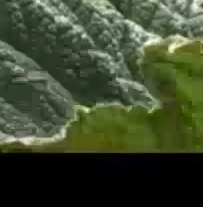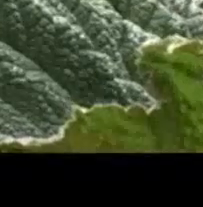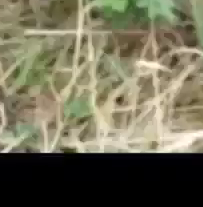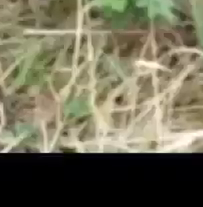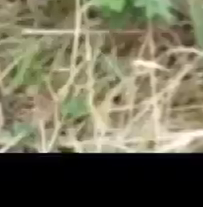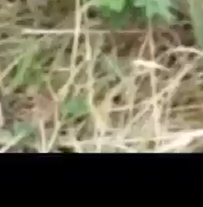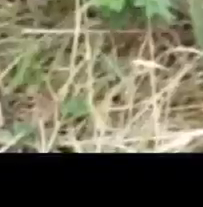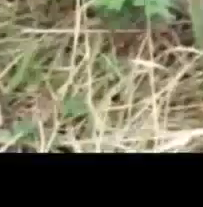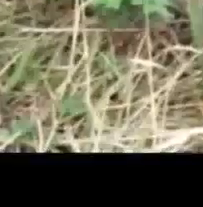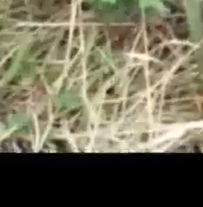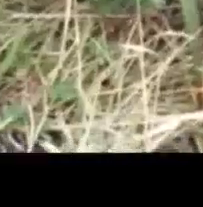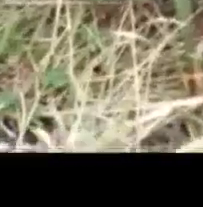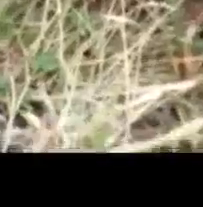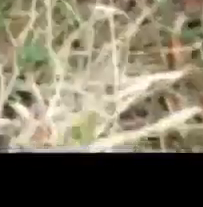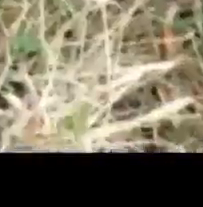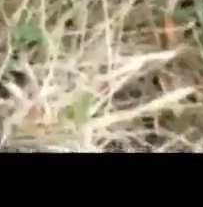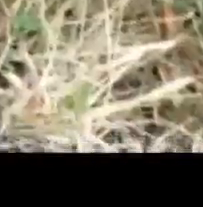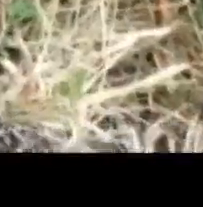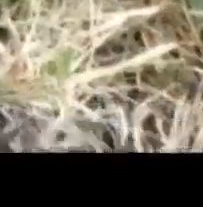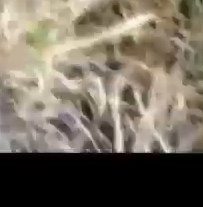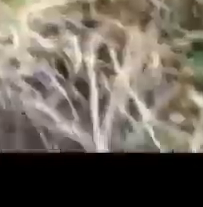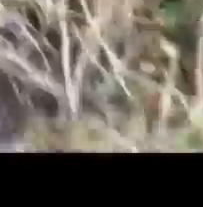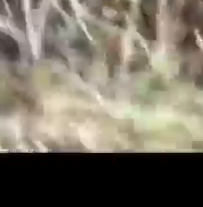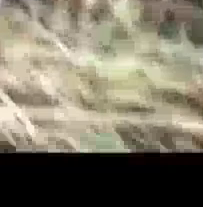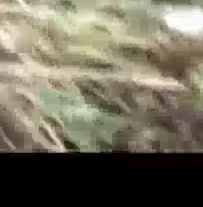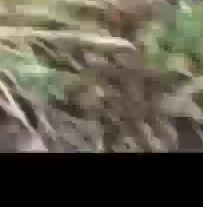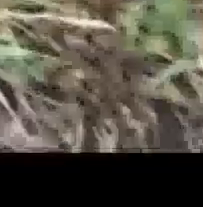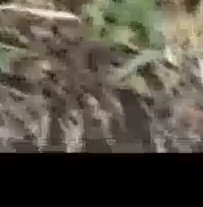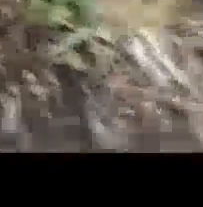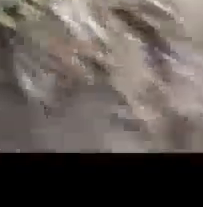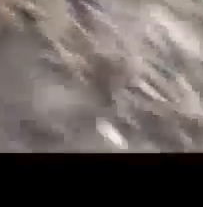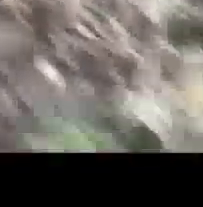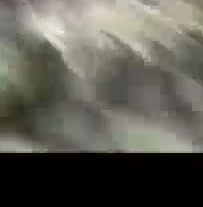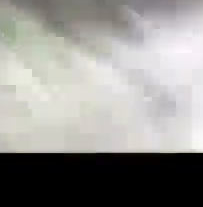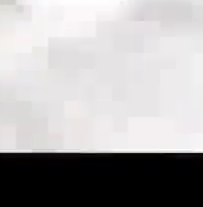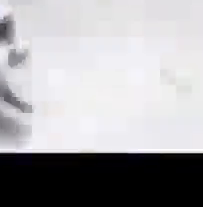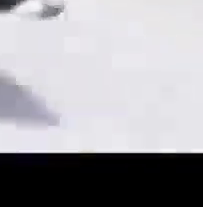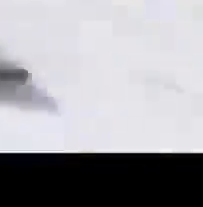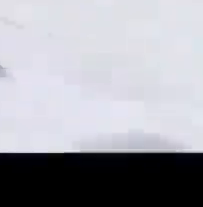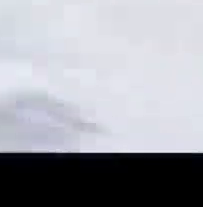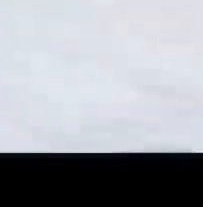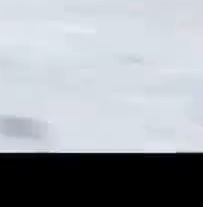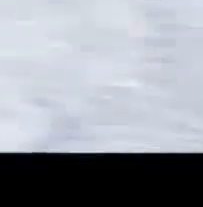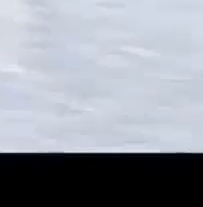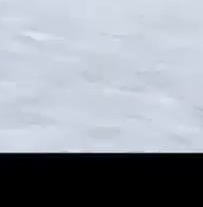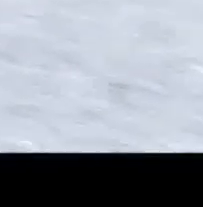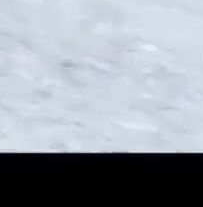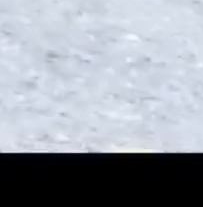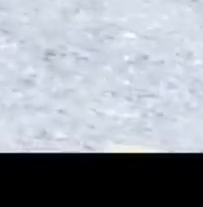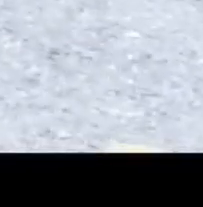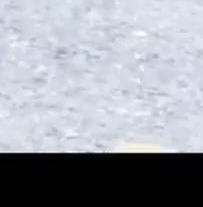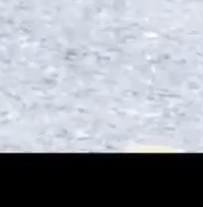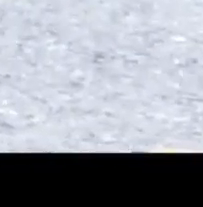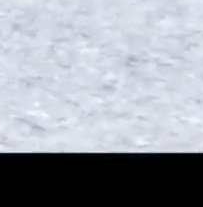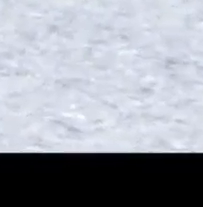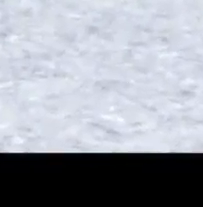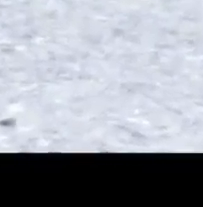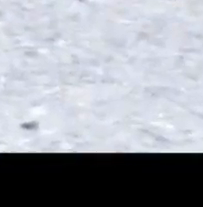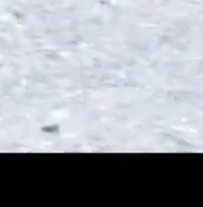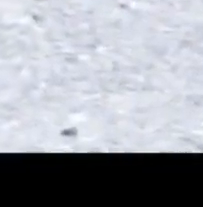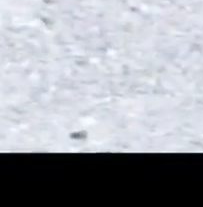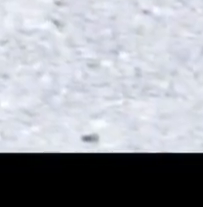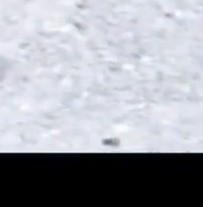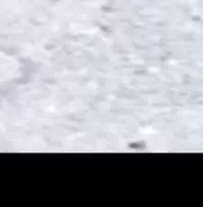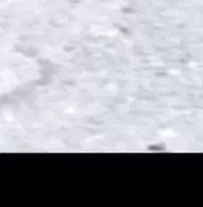gran hogar natural? Pues la Universidad Nacional ya trabaja en esa línea. La flora y fauna nacional son